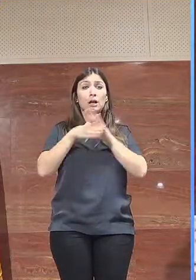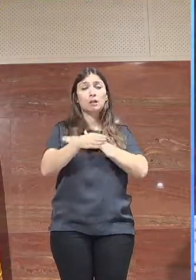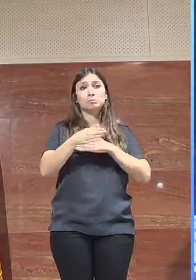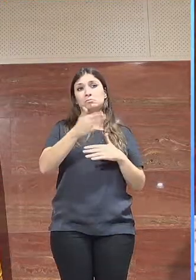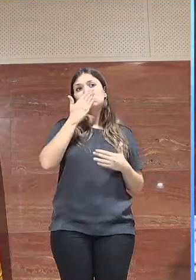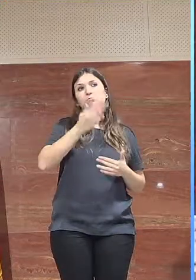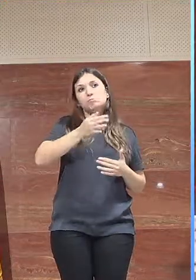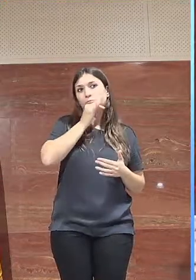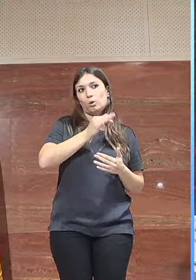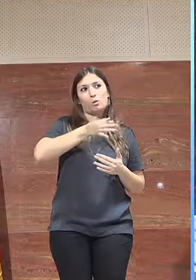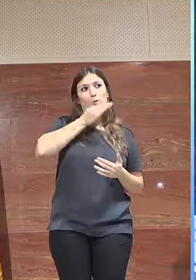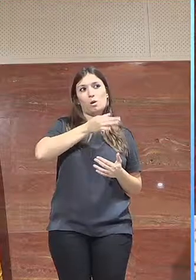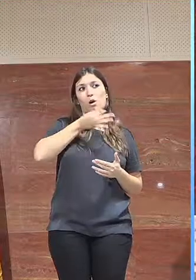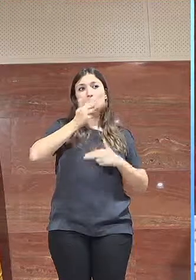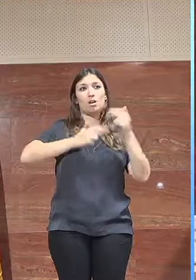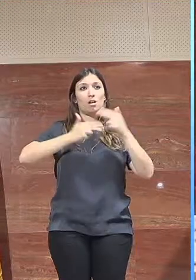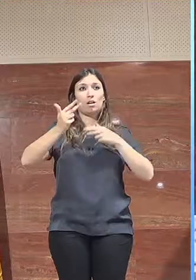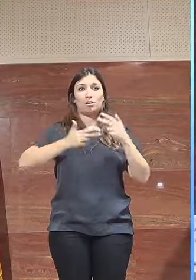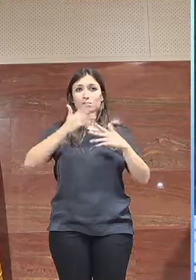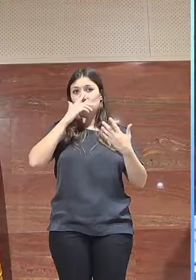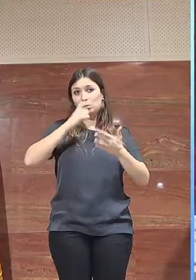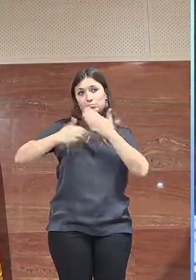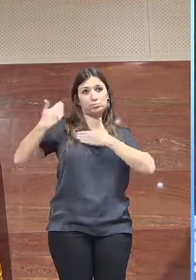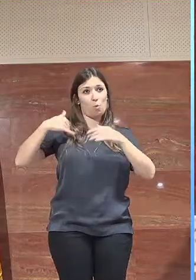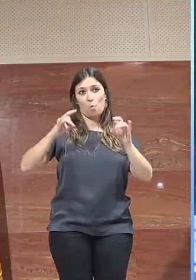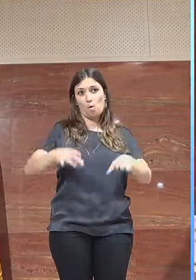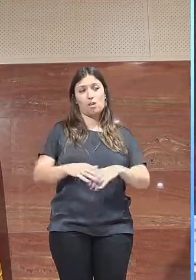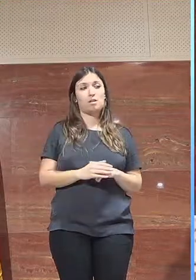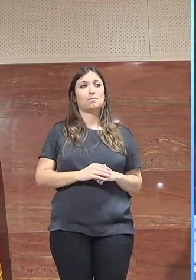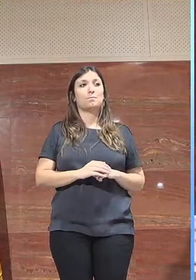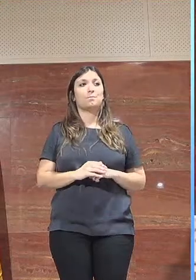casos pues seguimos construyéndolas como los romanos, ¿no?